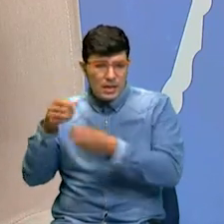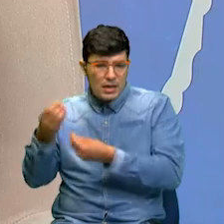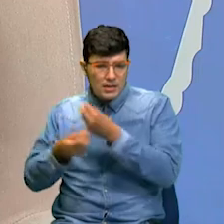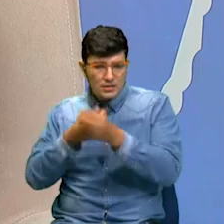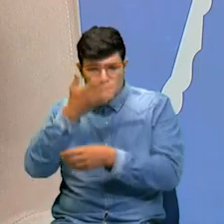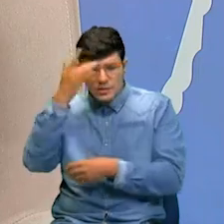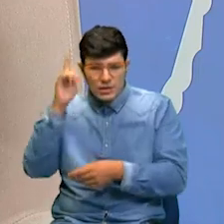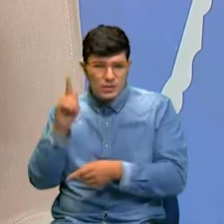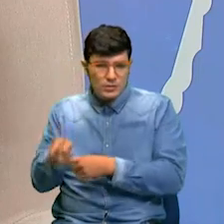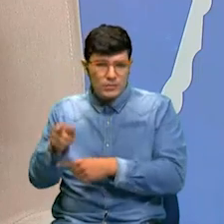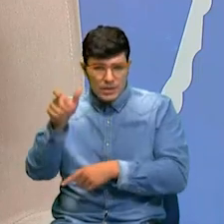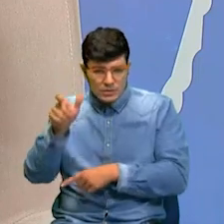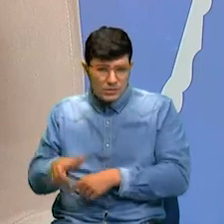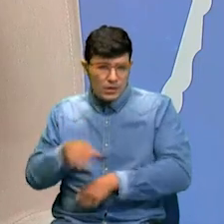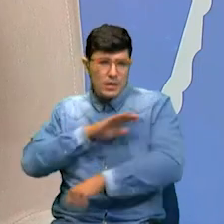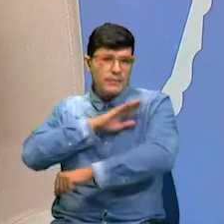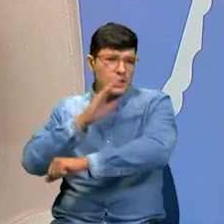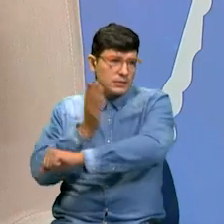está